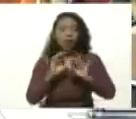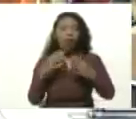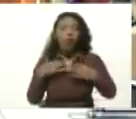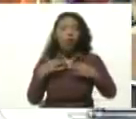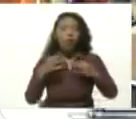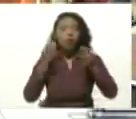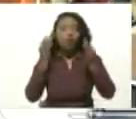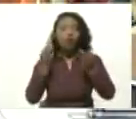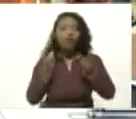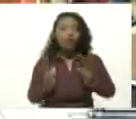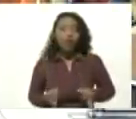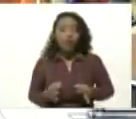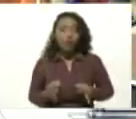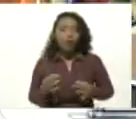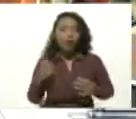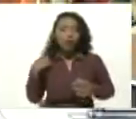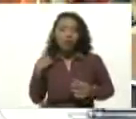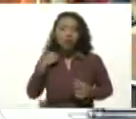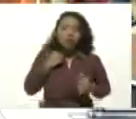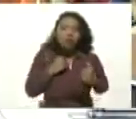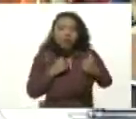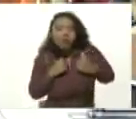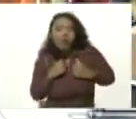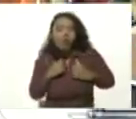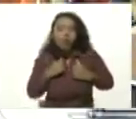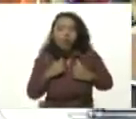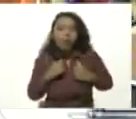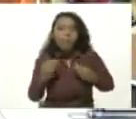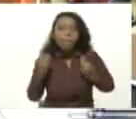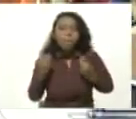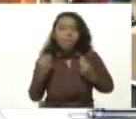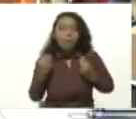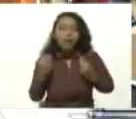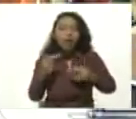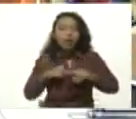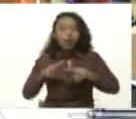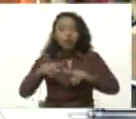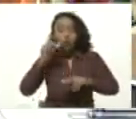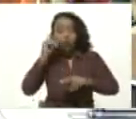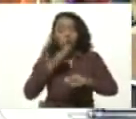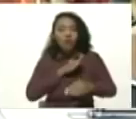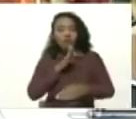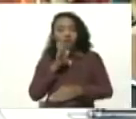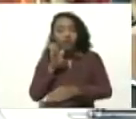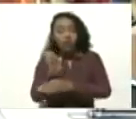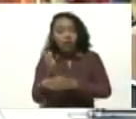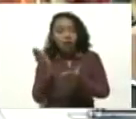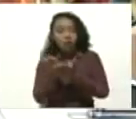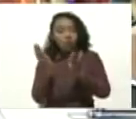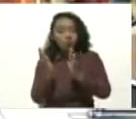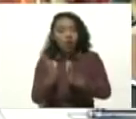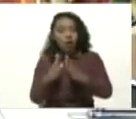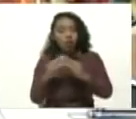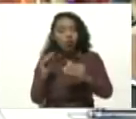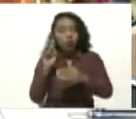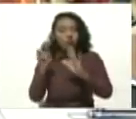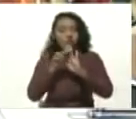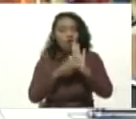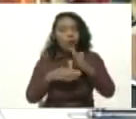uniformes, las mochilas, para que los niños y niñas vayan a su escuela con